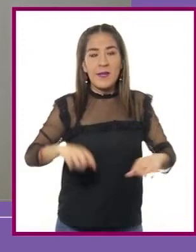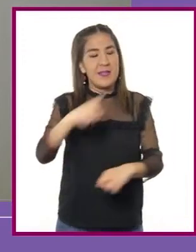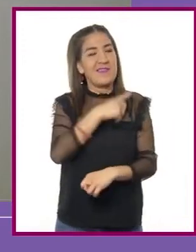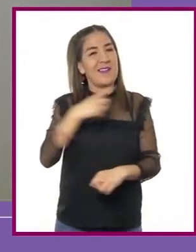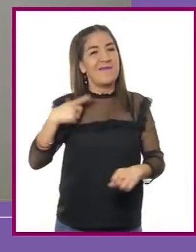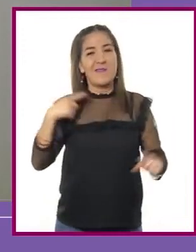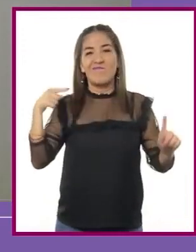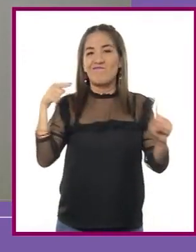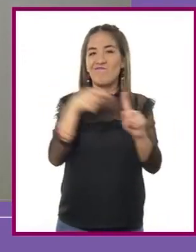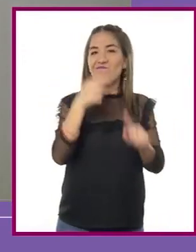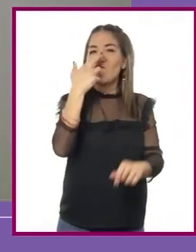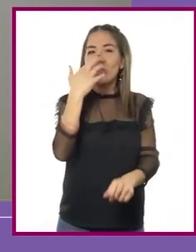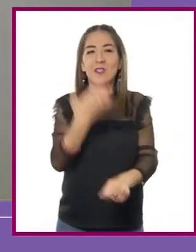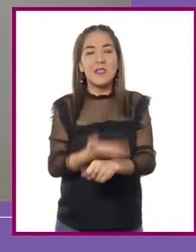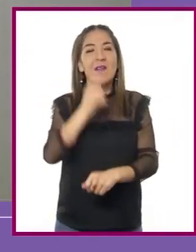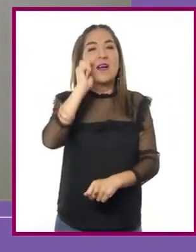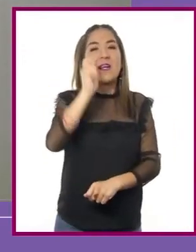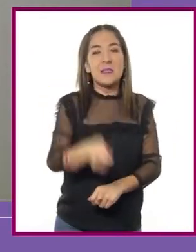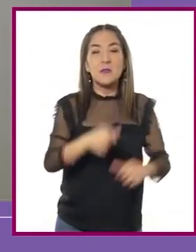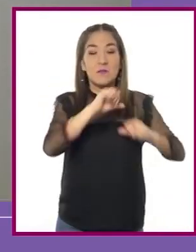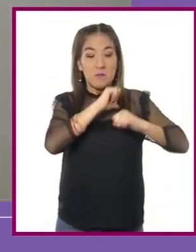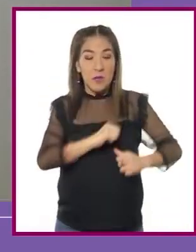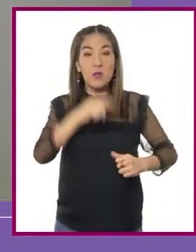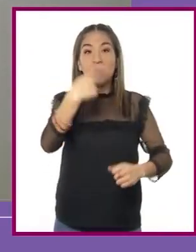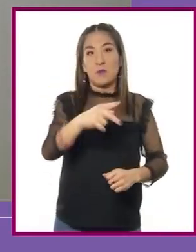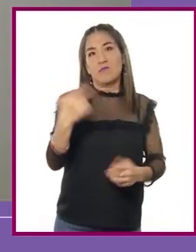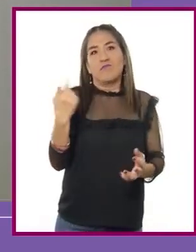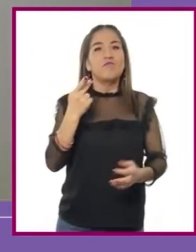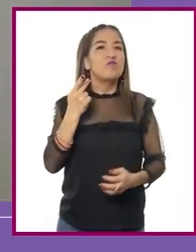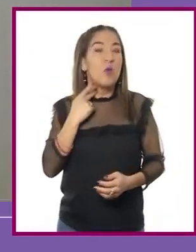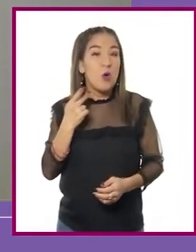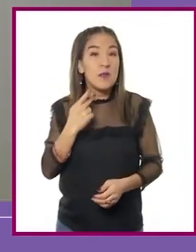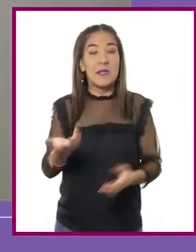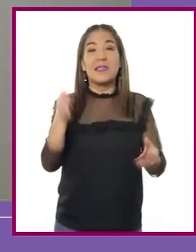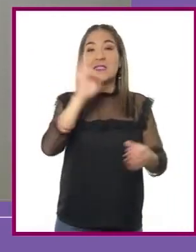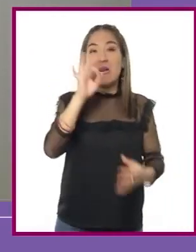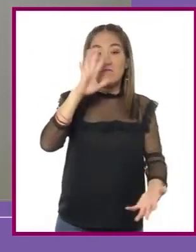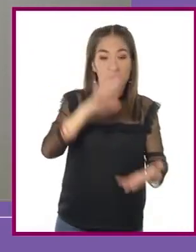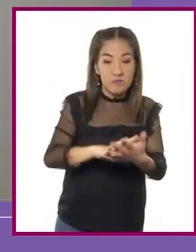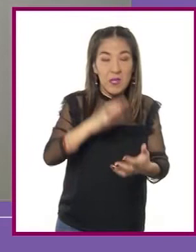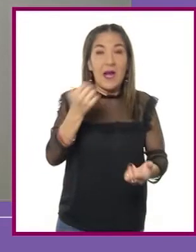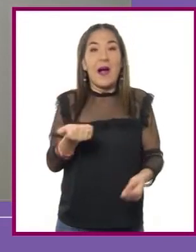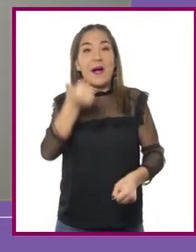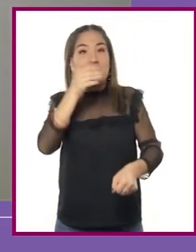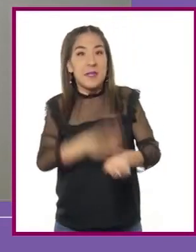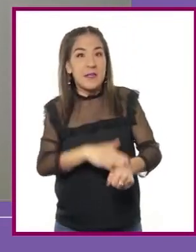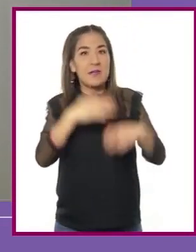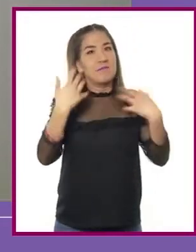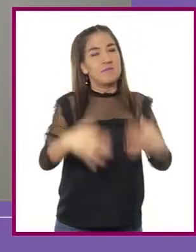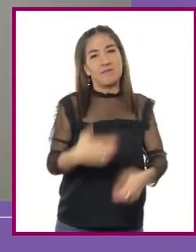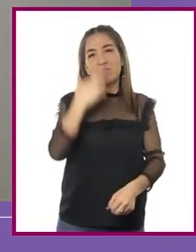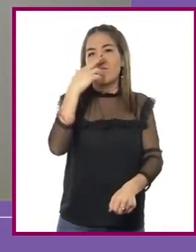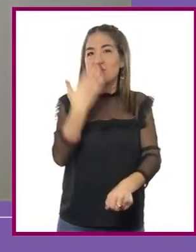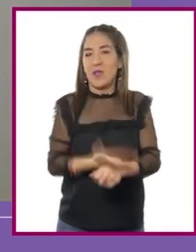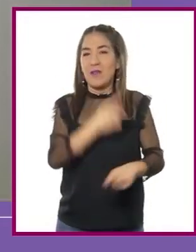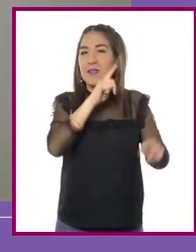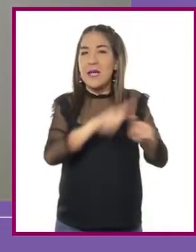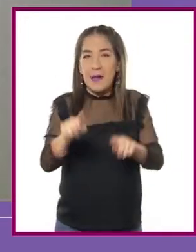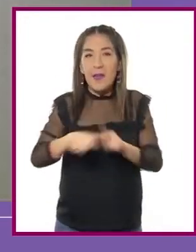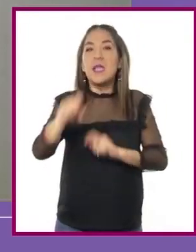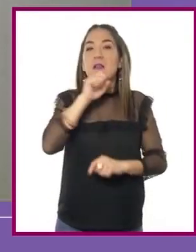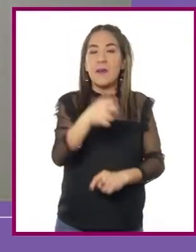cargo, ya que tienen responsabilidades políticas, penales y administrativas, así como deben de